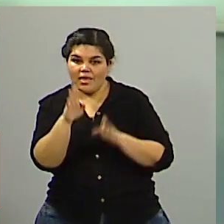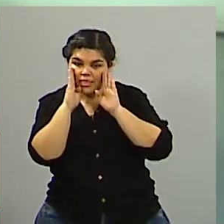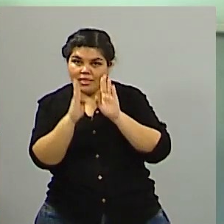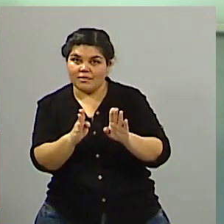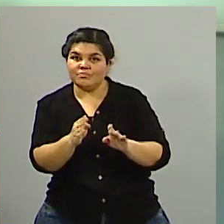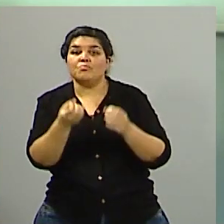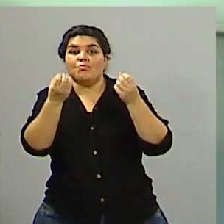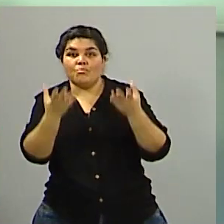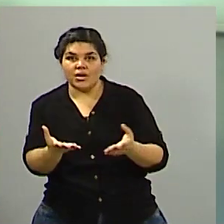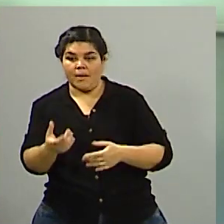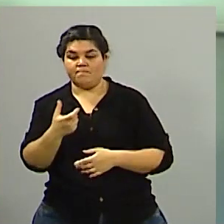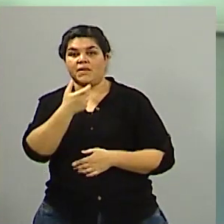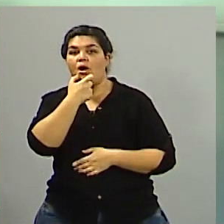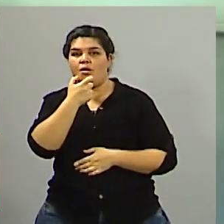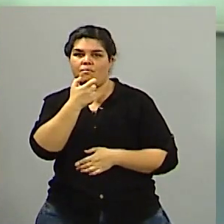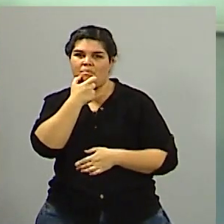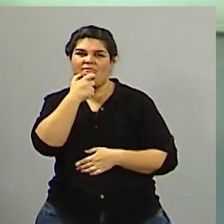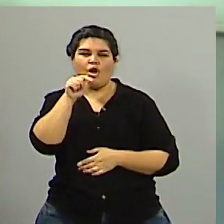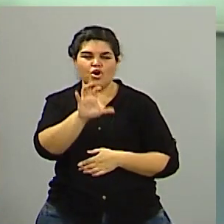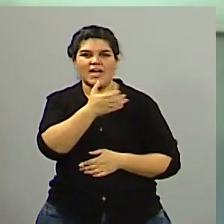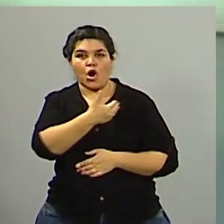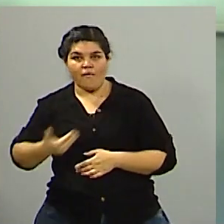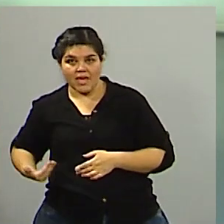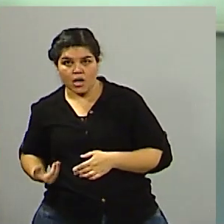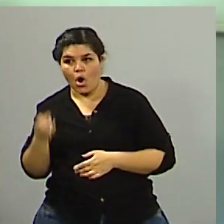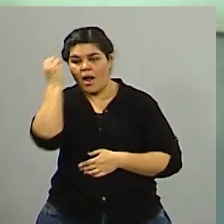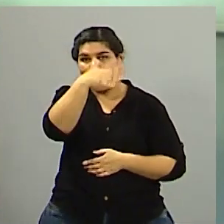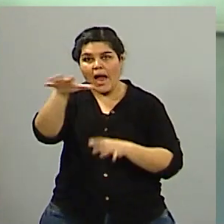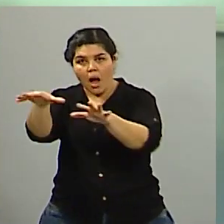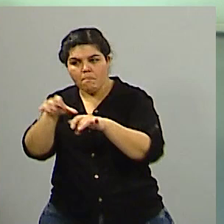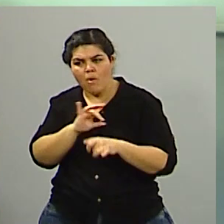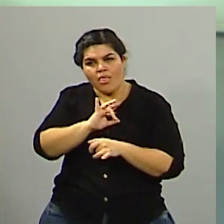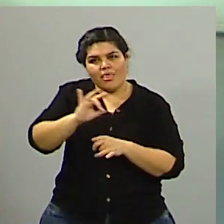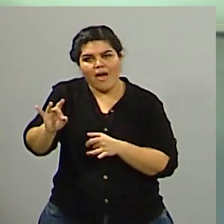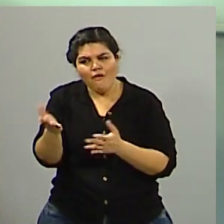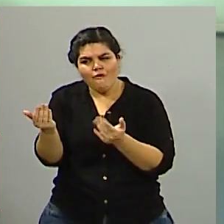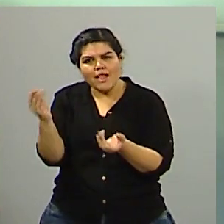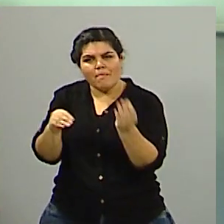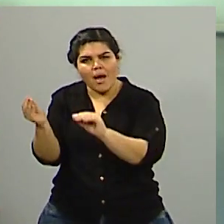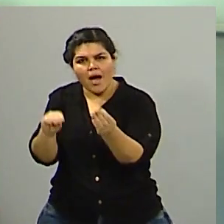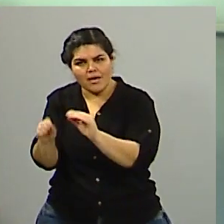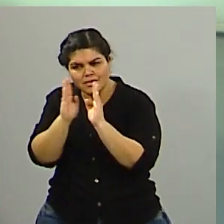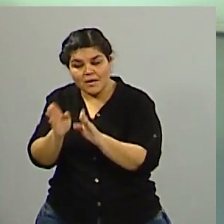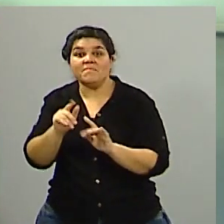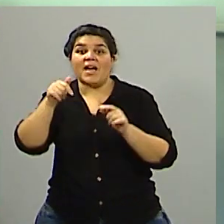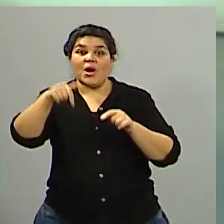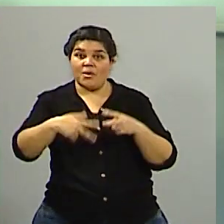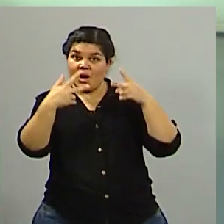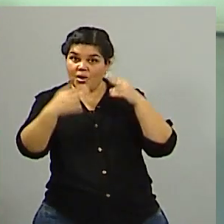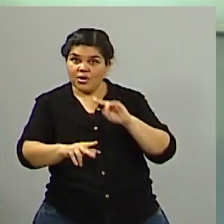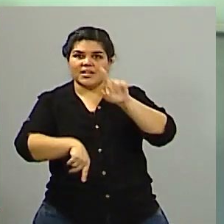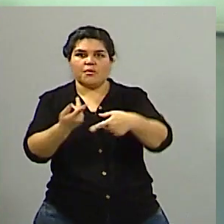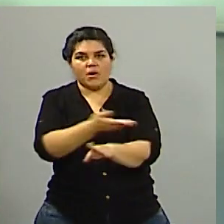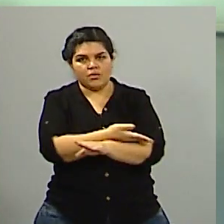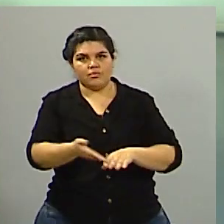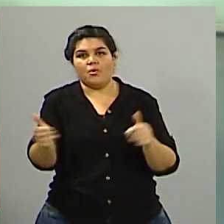deuda que hay de la provincia de Mendoza al sector productivo vitivinícola en este caso. Pero eso lo vamos a resolver en un ratito porque nos tenemos que ir a un corte. Estamos con